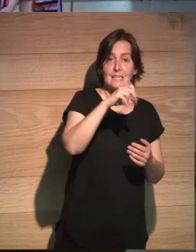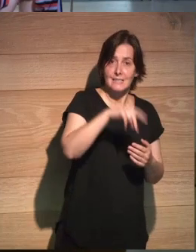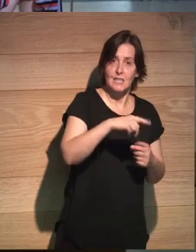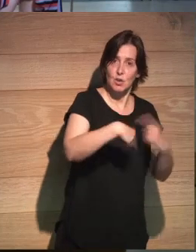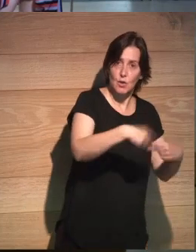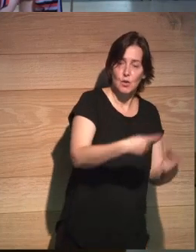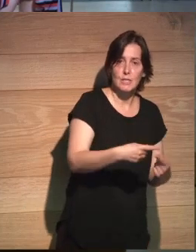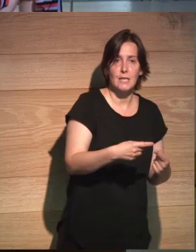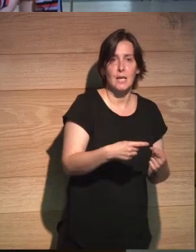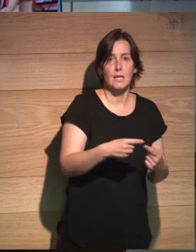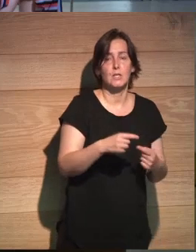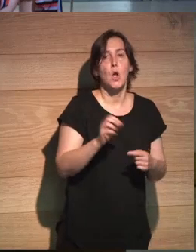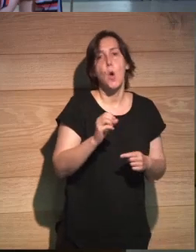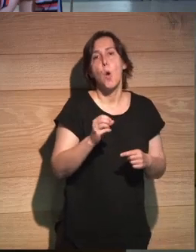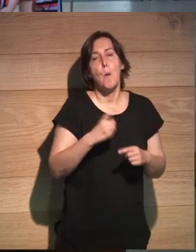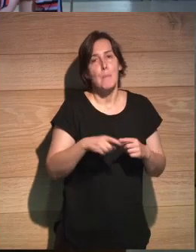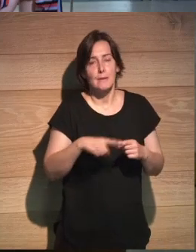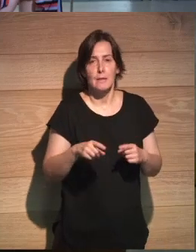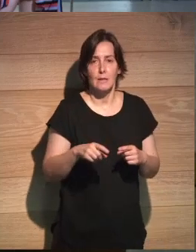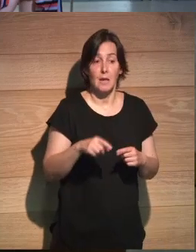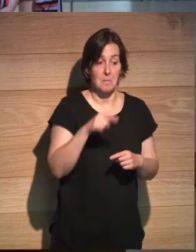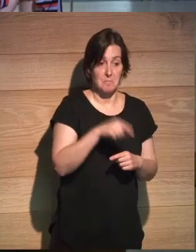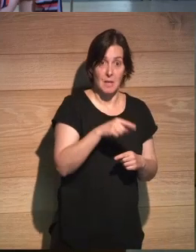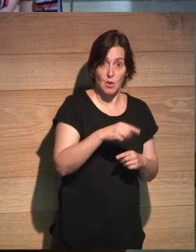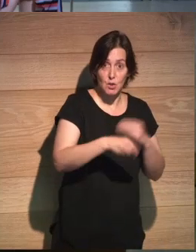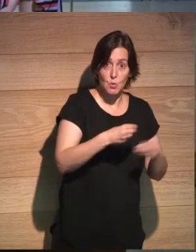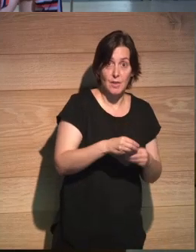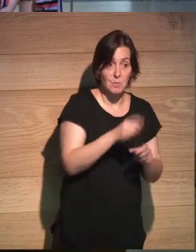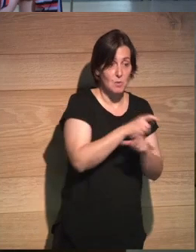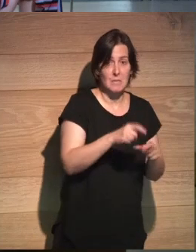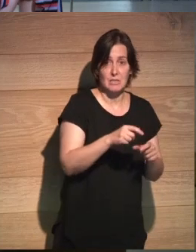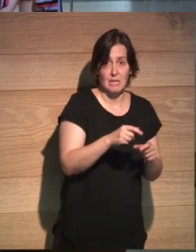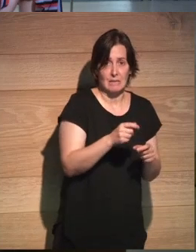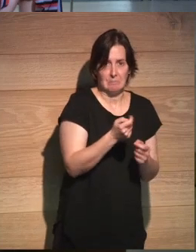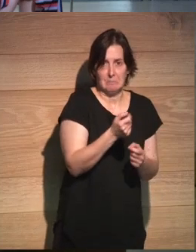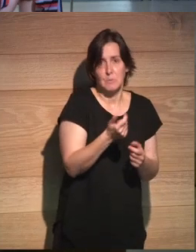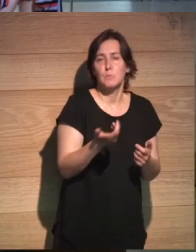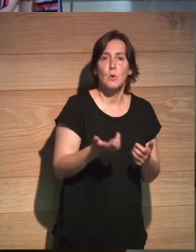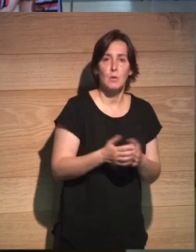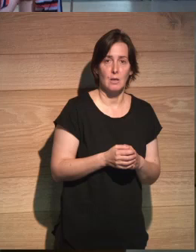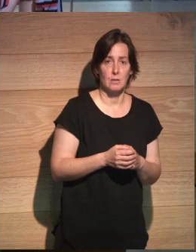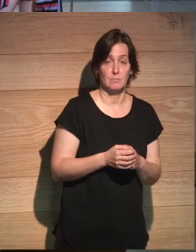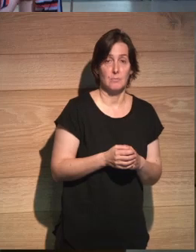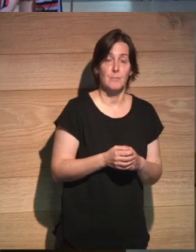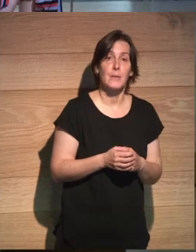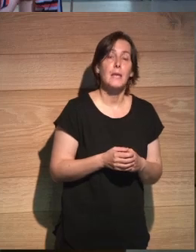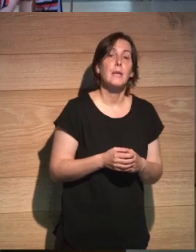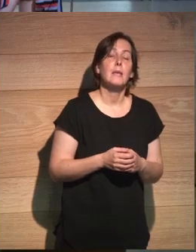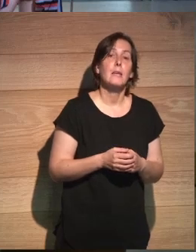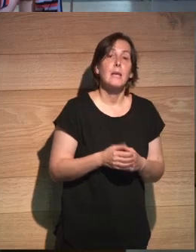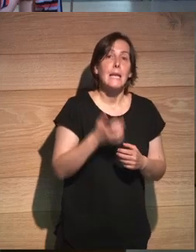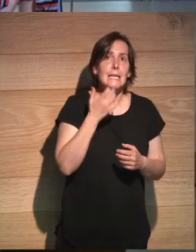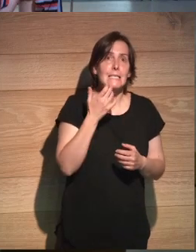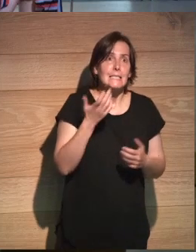Materia, pero ahí nos movemos un número de personas relativamente limitado. O sea, si pensamos en términos porcentuales, eso es pequeño. Claro,